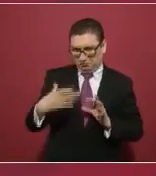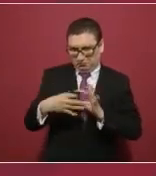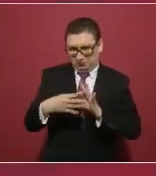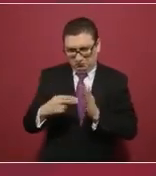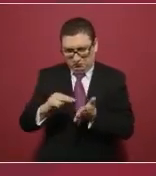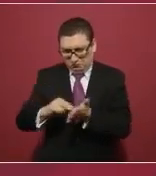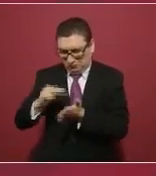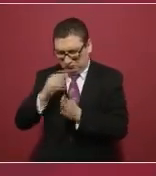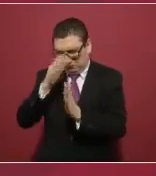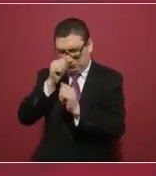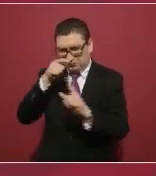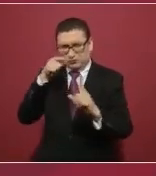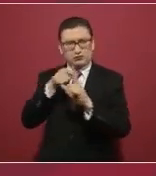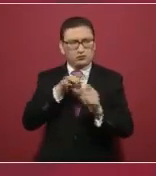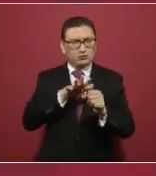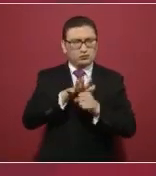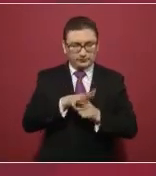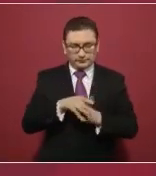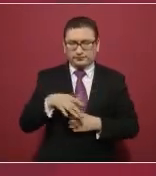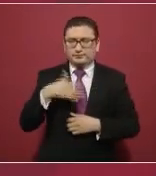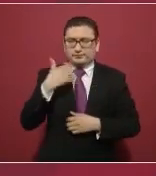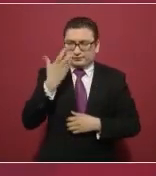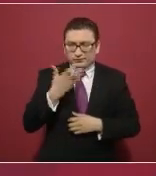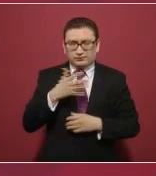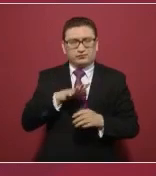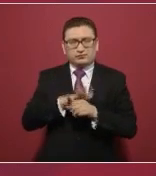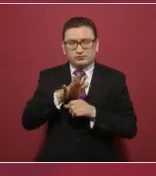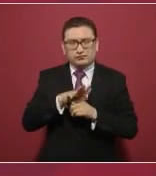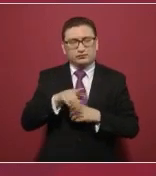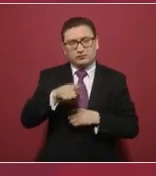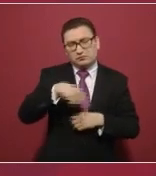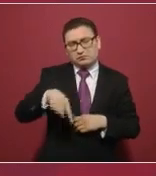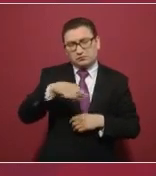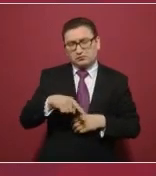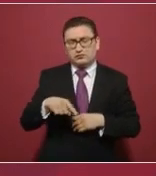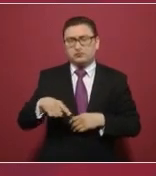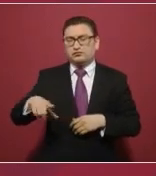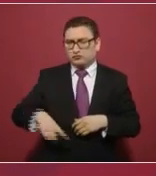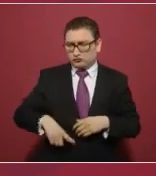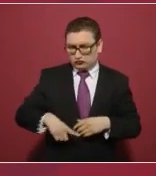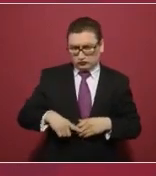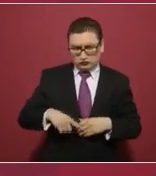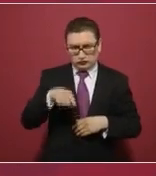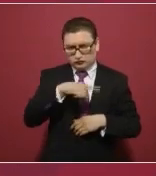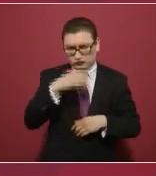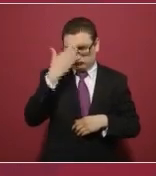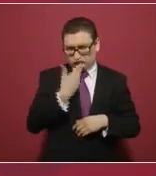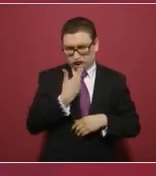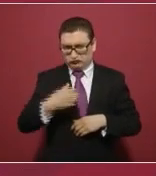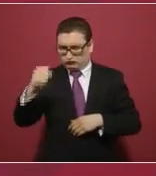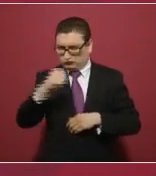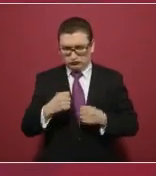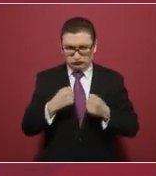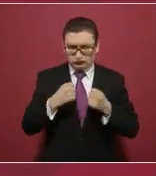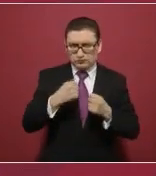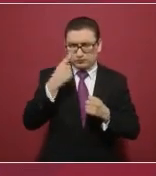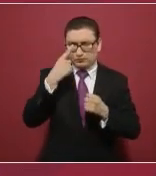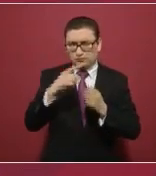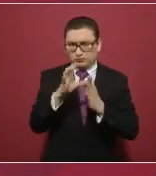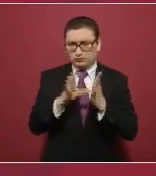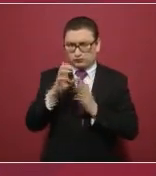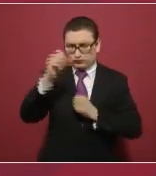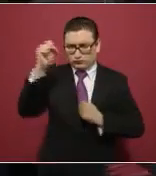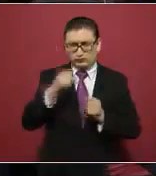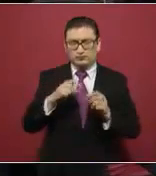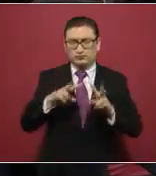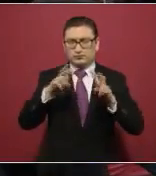objetivo contribuir al fortalecimiento de las capacidades del Estado mexicano en el contexto de la reforma constitucional sobre la